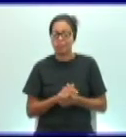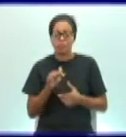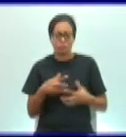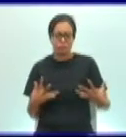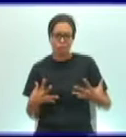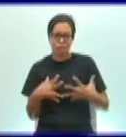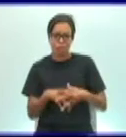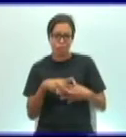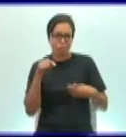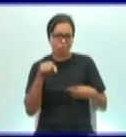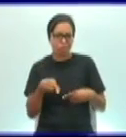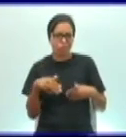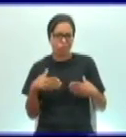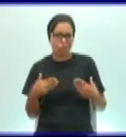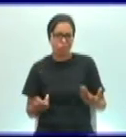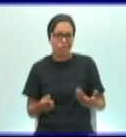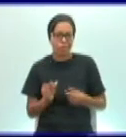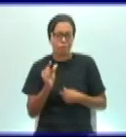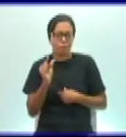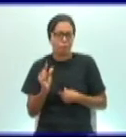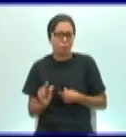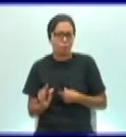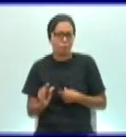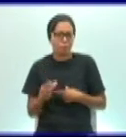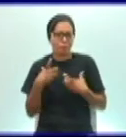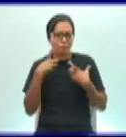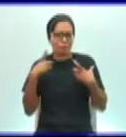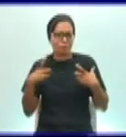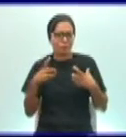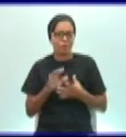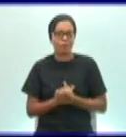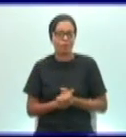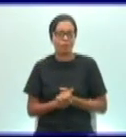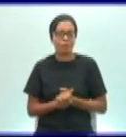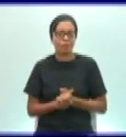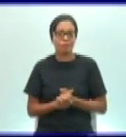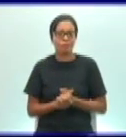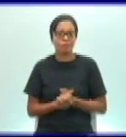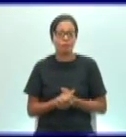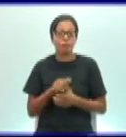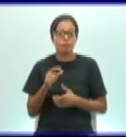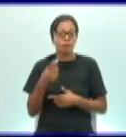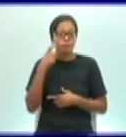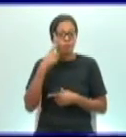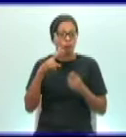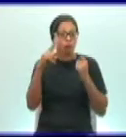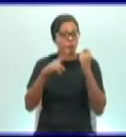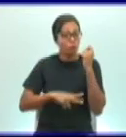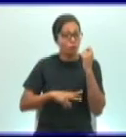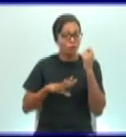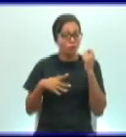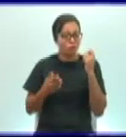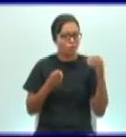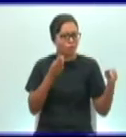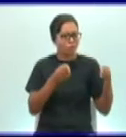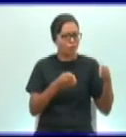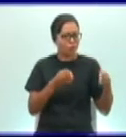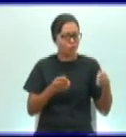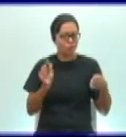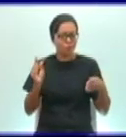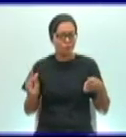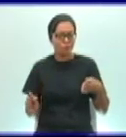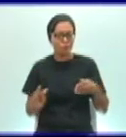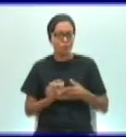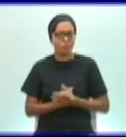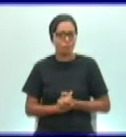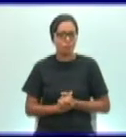esto, el papel de las personalidades. Como vemos, estamos haciendo valoraciones tanto de documentos y de personalidades. Por